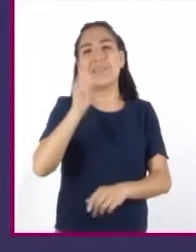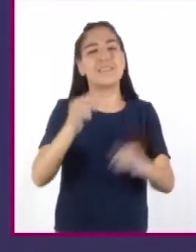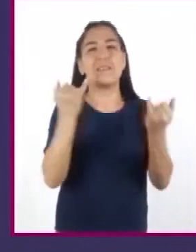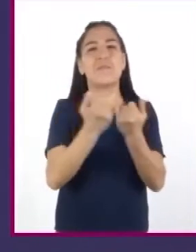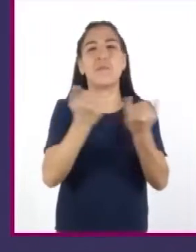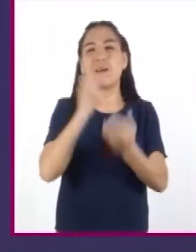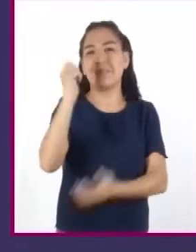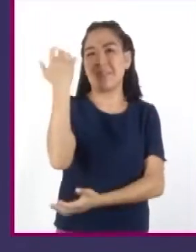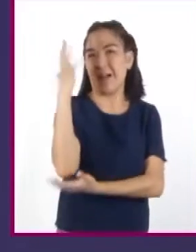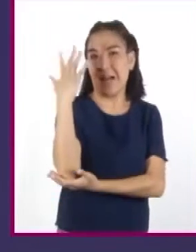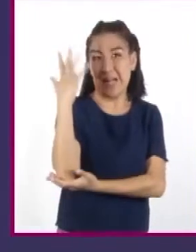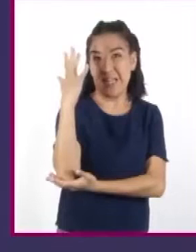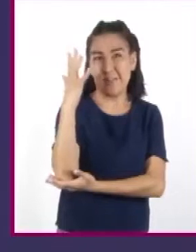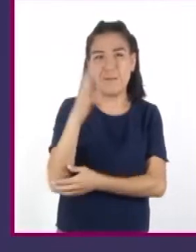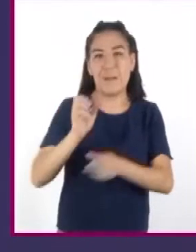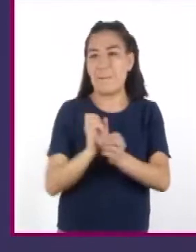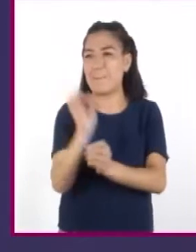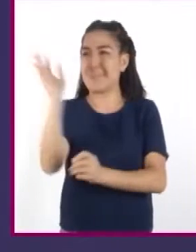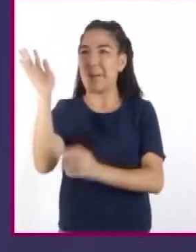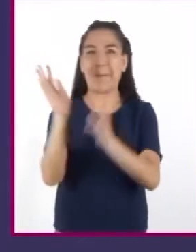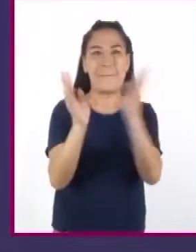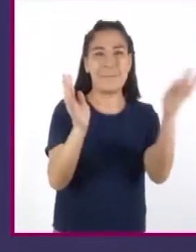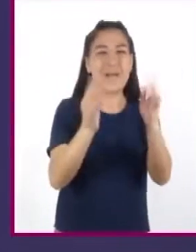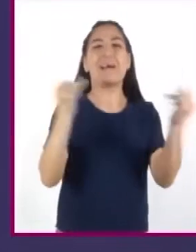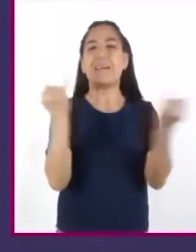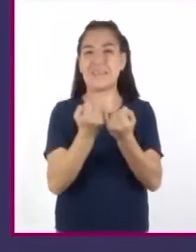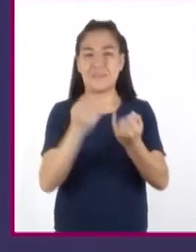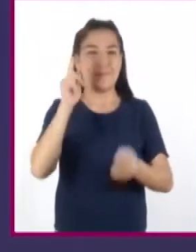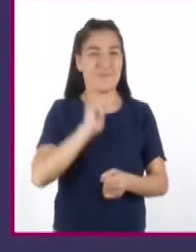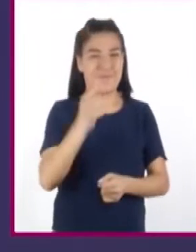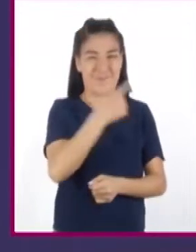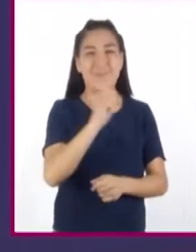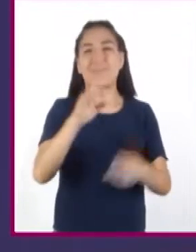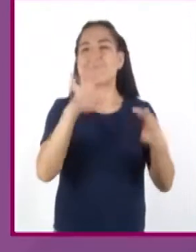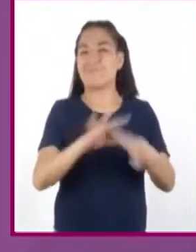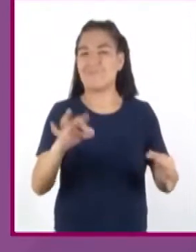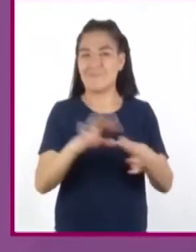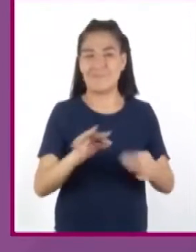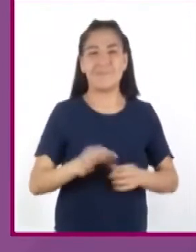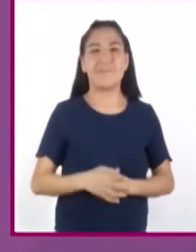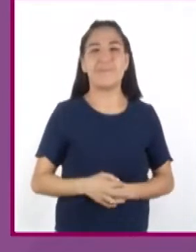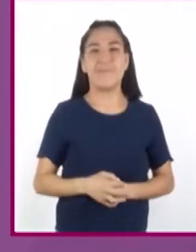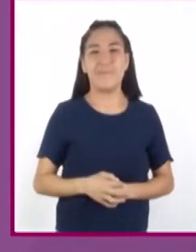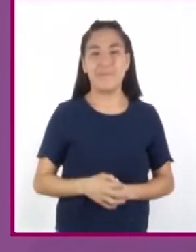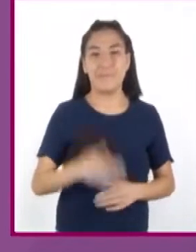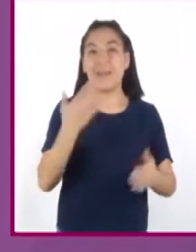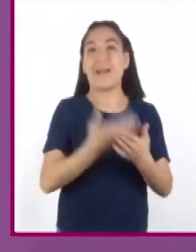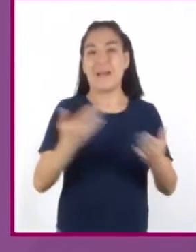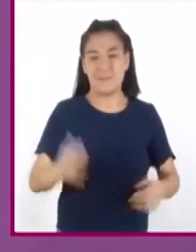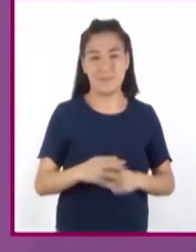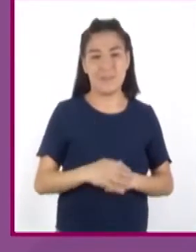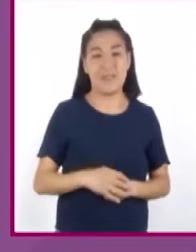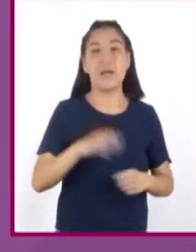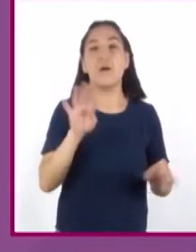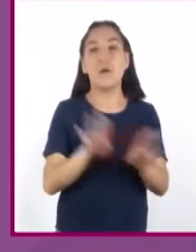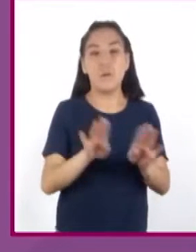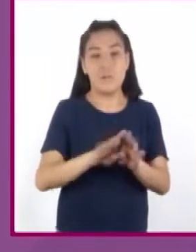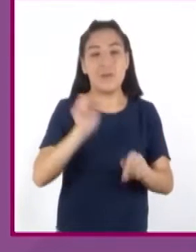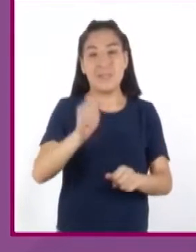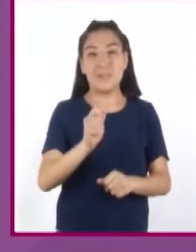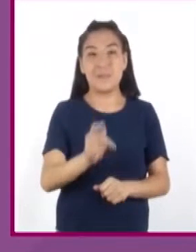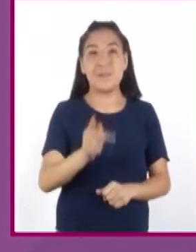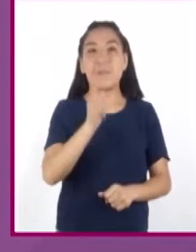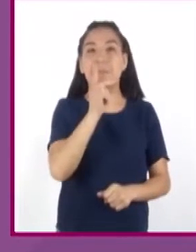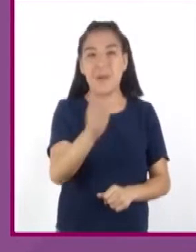árbol. Nuestra especialista nos explica más al respecto. Ahora bien, si nos remontamos a la palabra